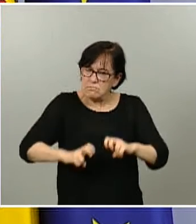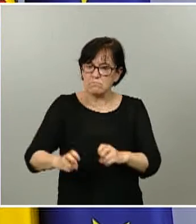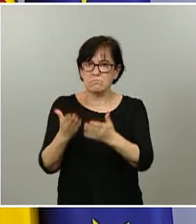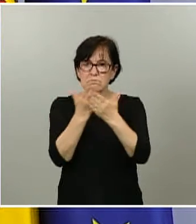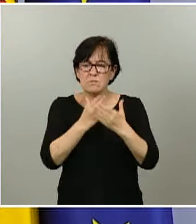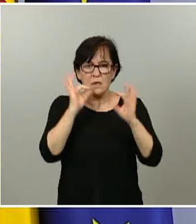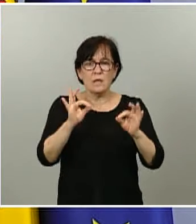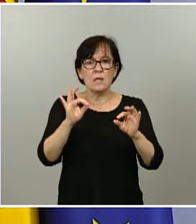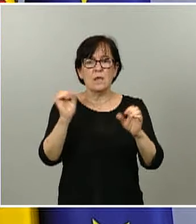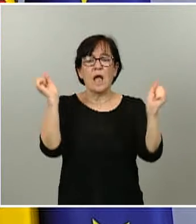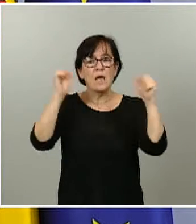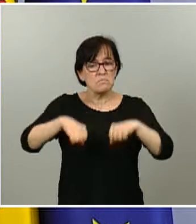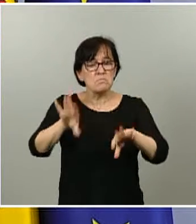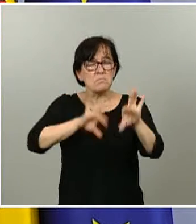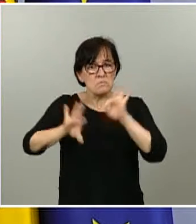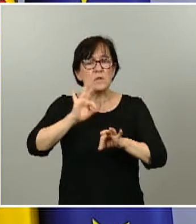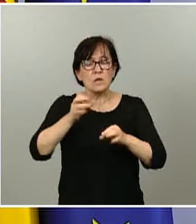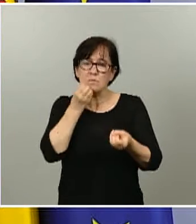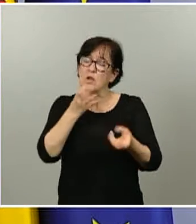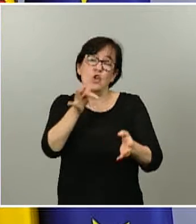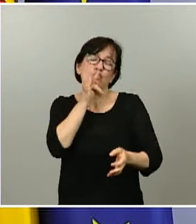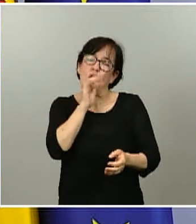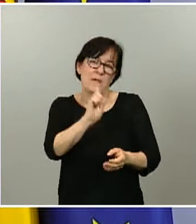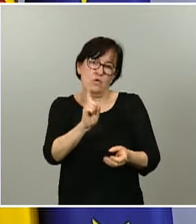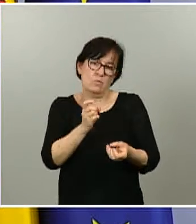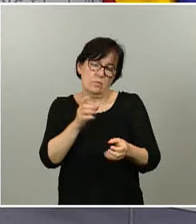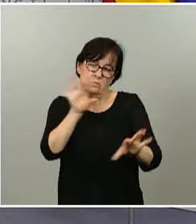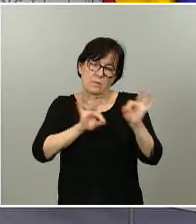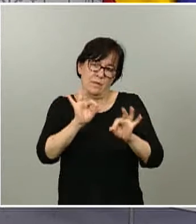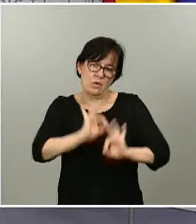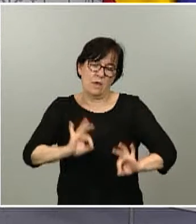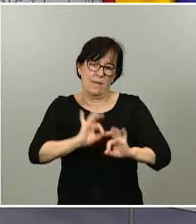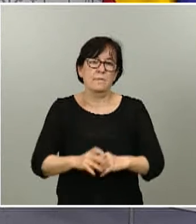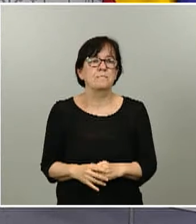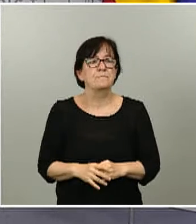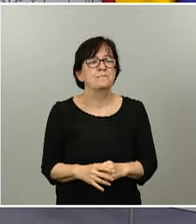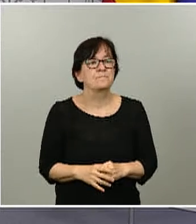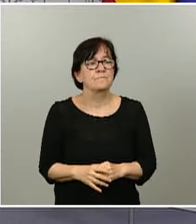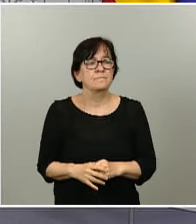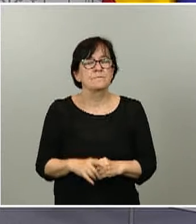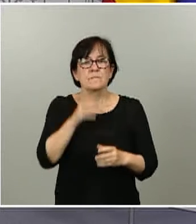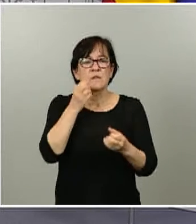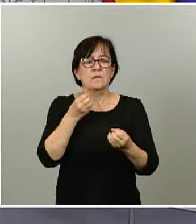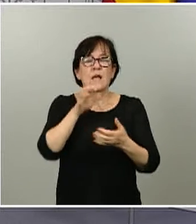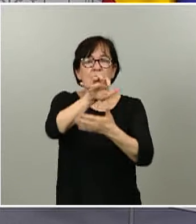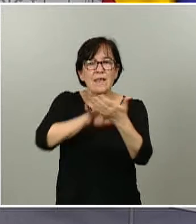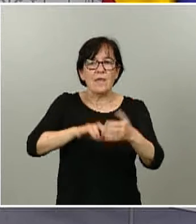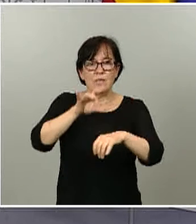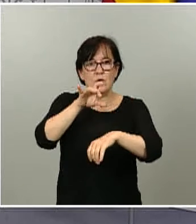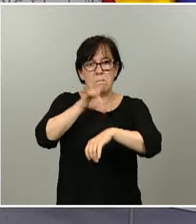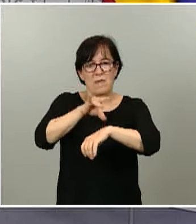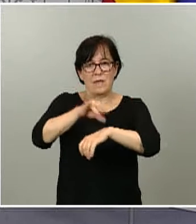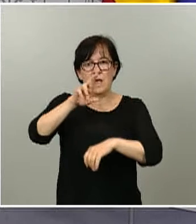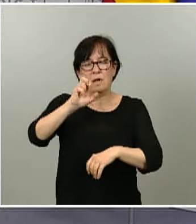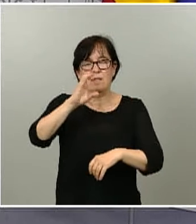vamos a dar a comunicar. De momento no hay ninguna decisión al respecto. Pregunta ahora Redacción Médica. Adelante. Buenas